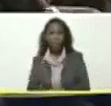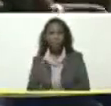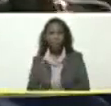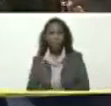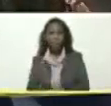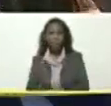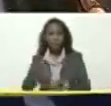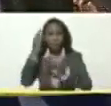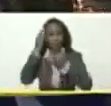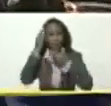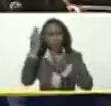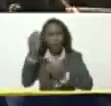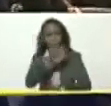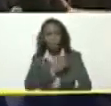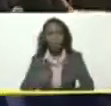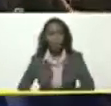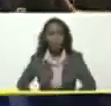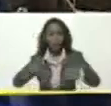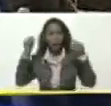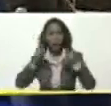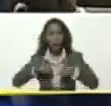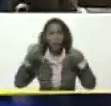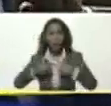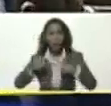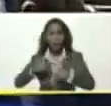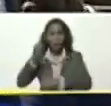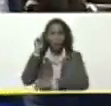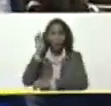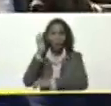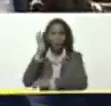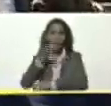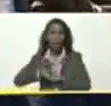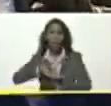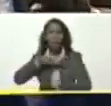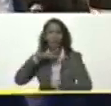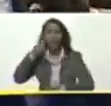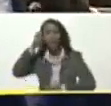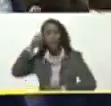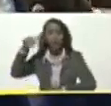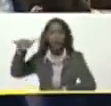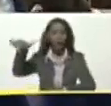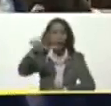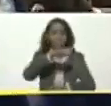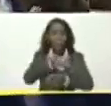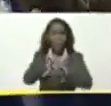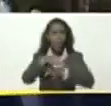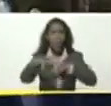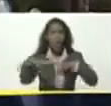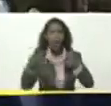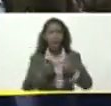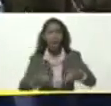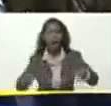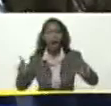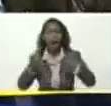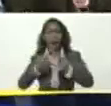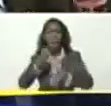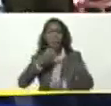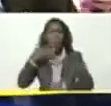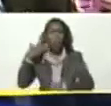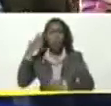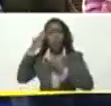Saludos, presidente, desde este palacio lleno de pueblo, llena de valentía y de dignidad. Traemos